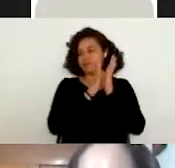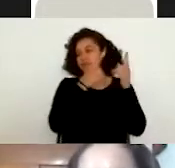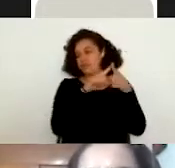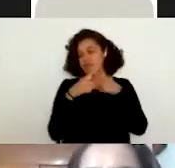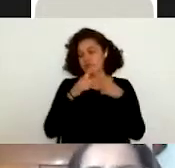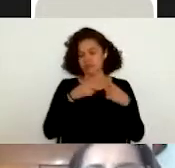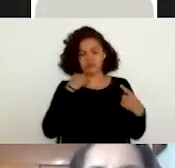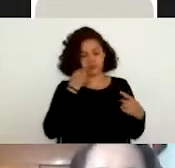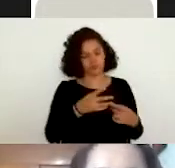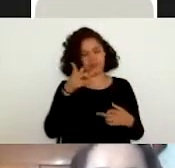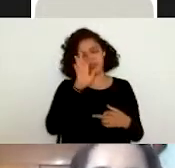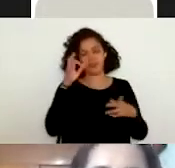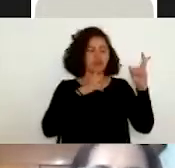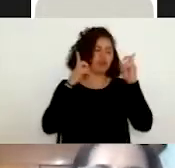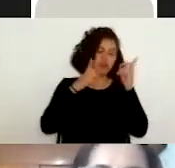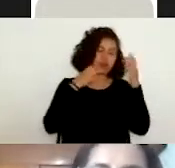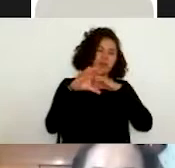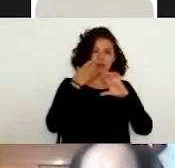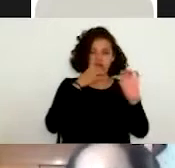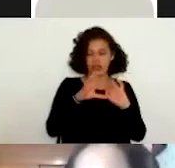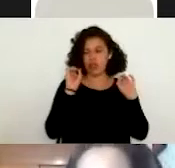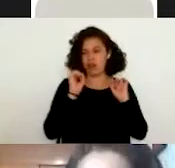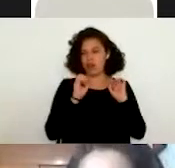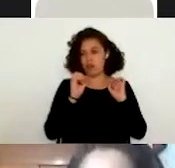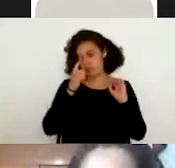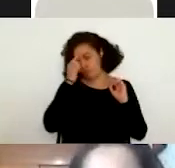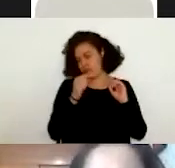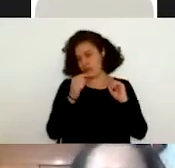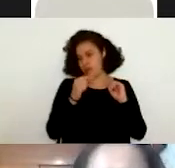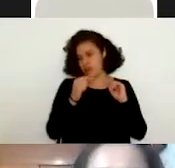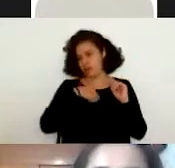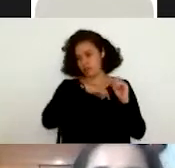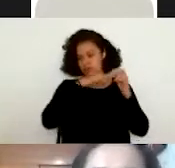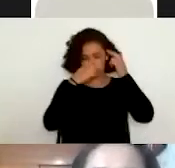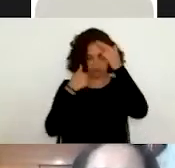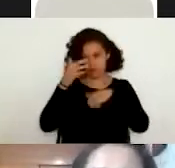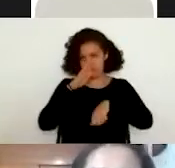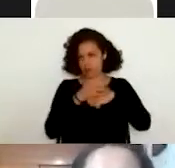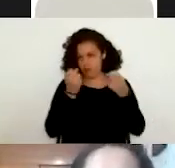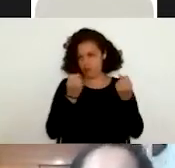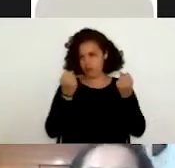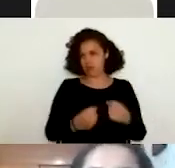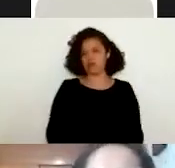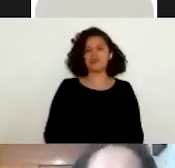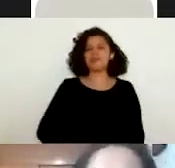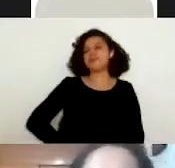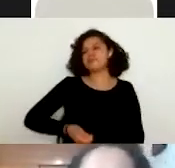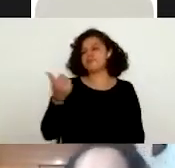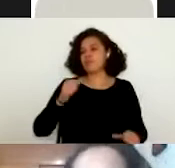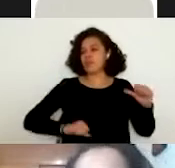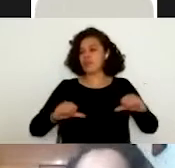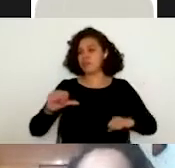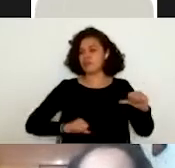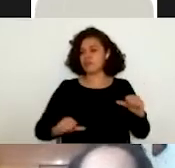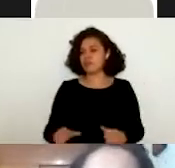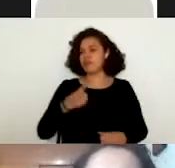sea dudas, comentarios o para afianzar esto que estamos revisando. Entonces, como primera actividad me gustaría que